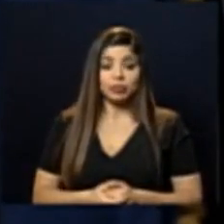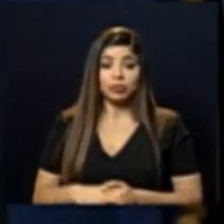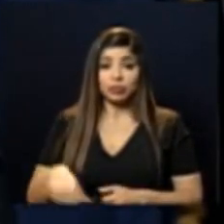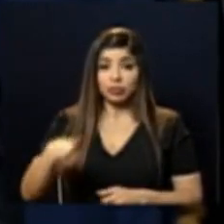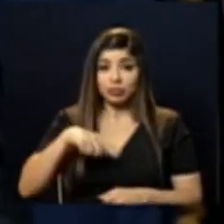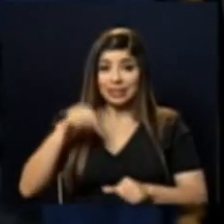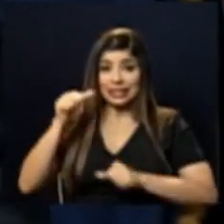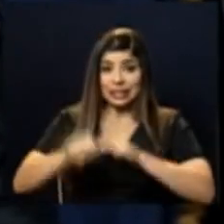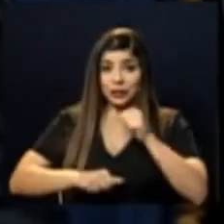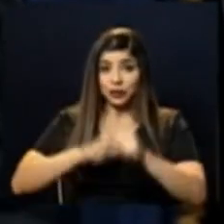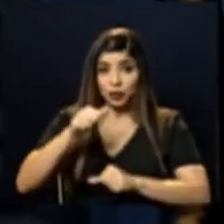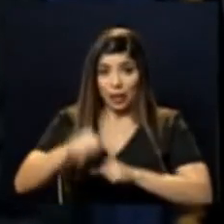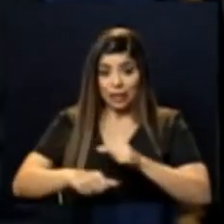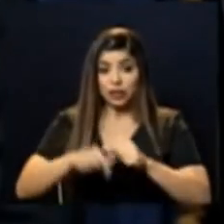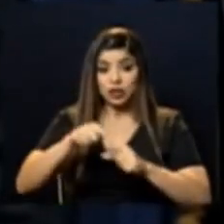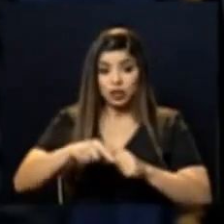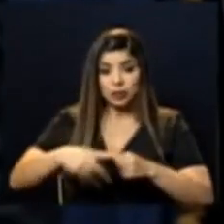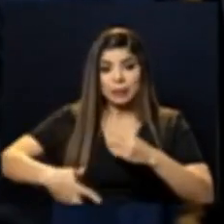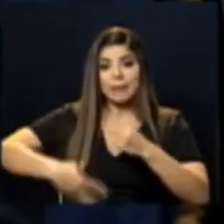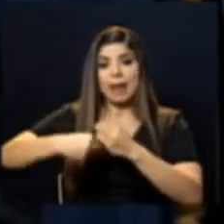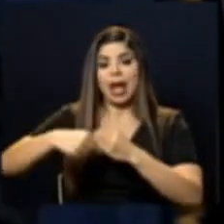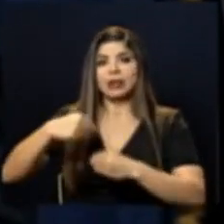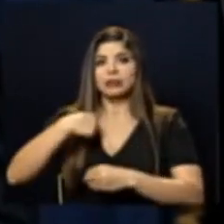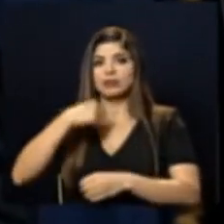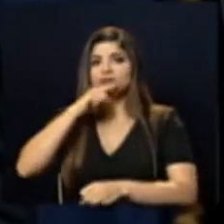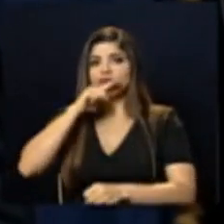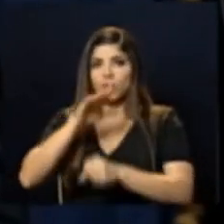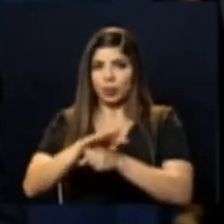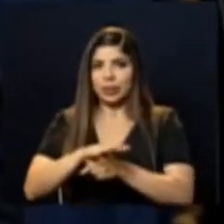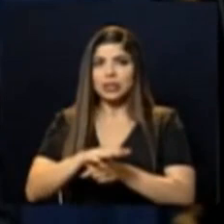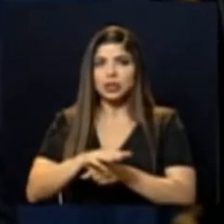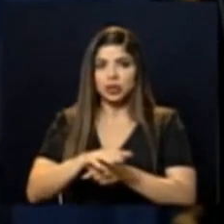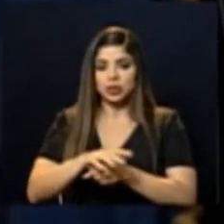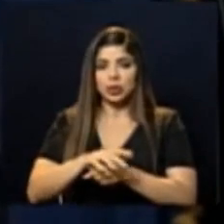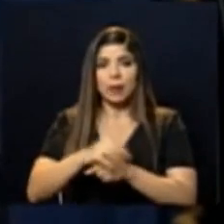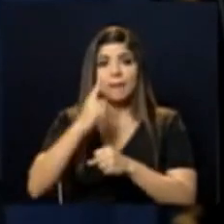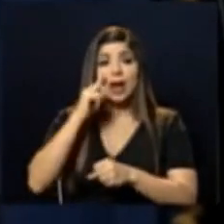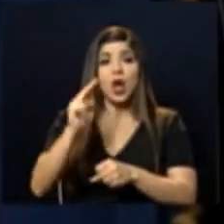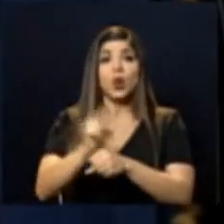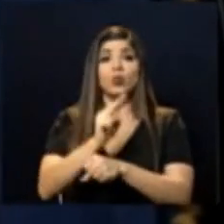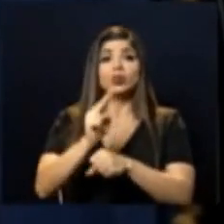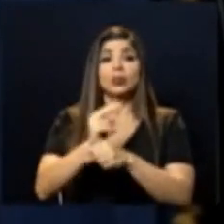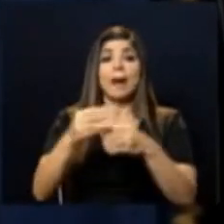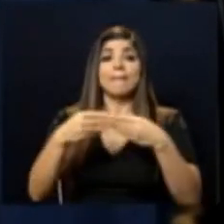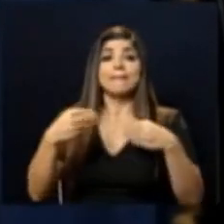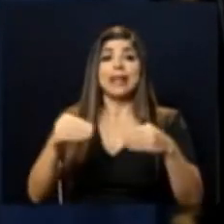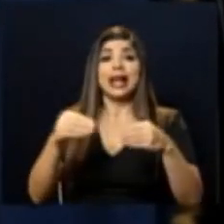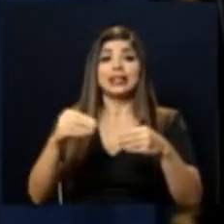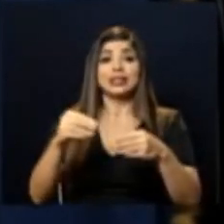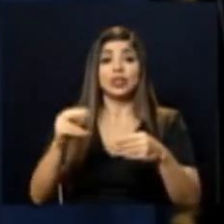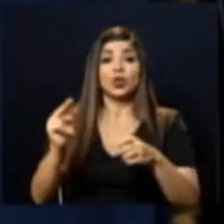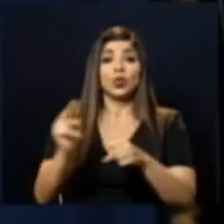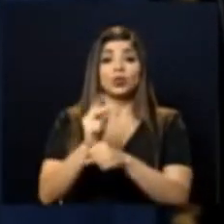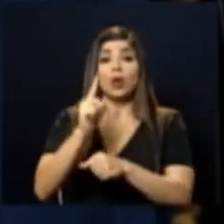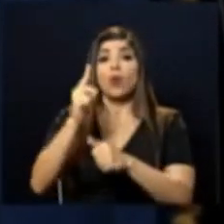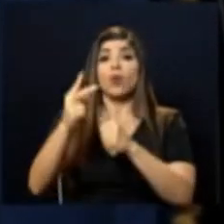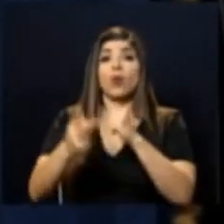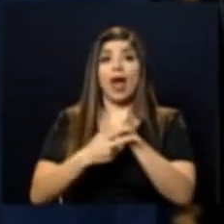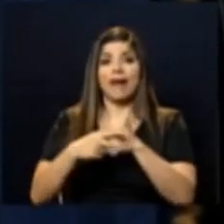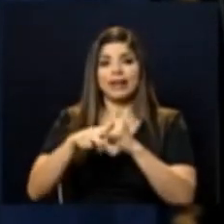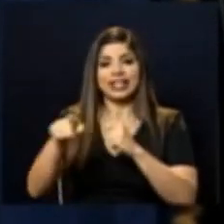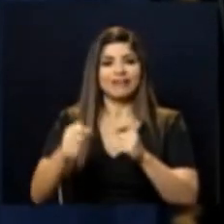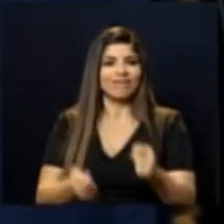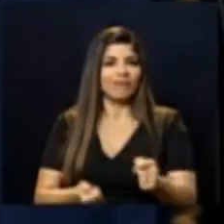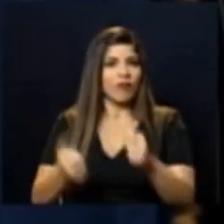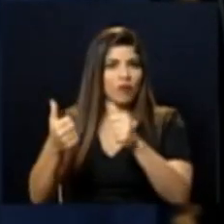Estos esfuerzos irán de la mano con nuestro compromiso para eliminar el uso de plásticos de un solo uso y